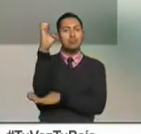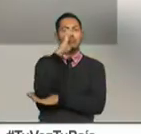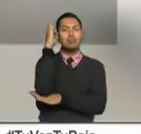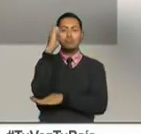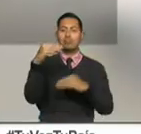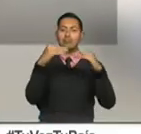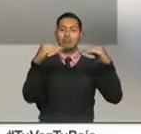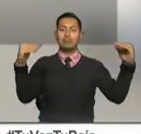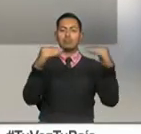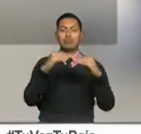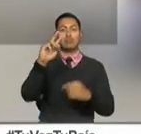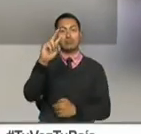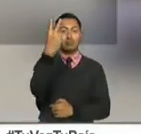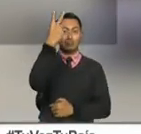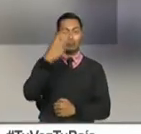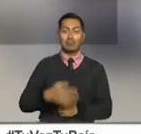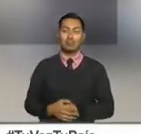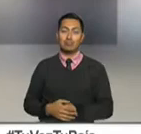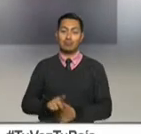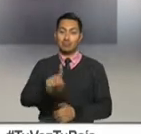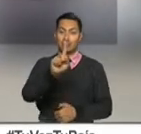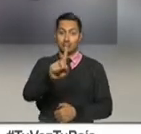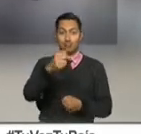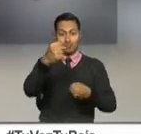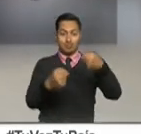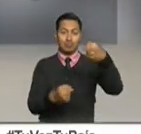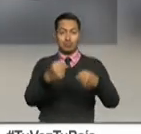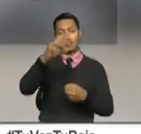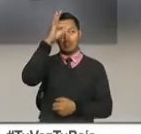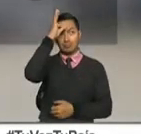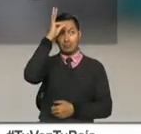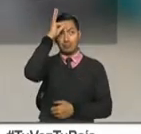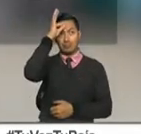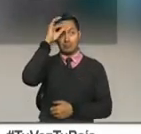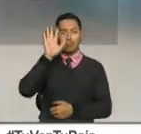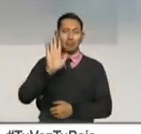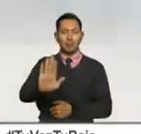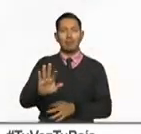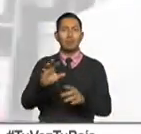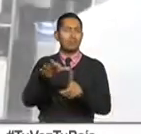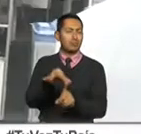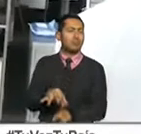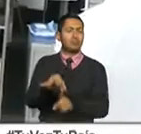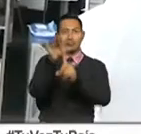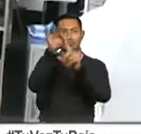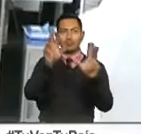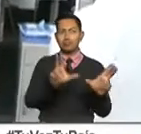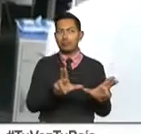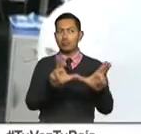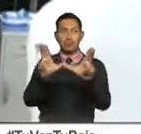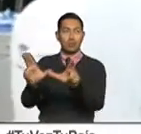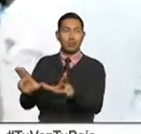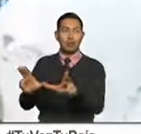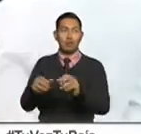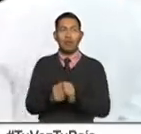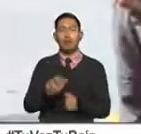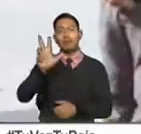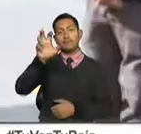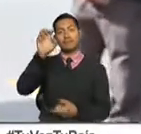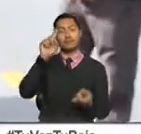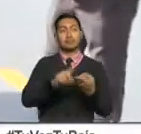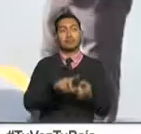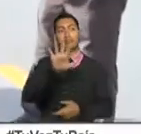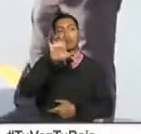y a una unidad móvil quirúrgica como célula especializada quirúrgica. Del 13 al 15 de